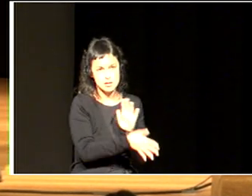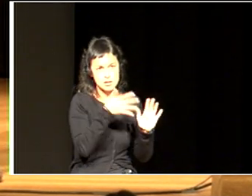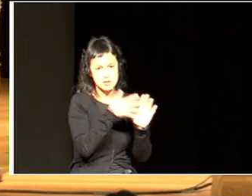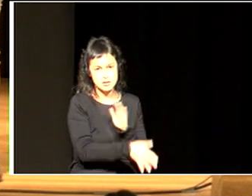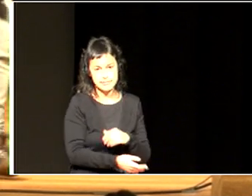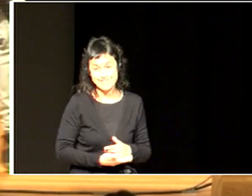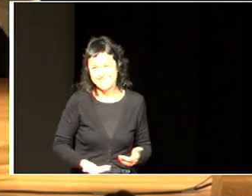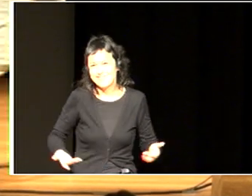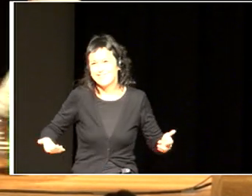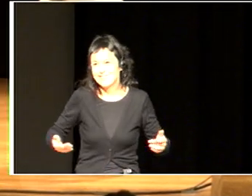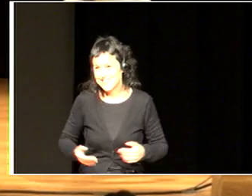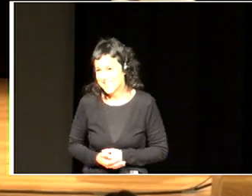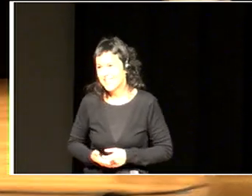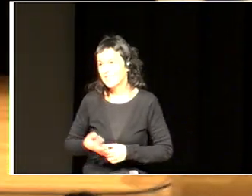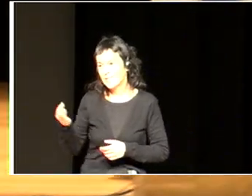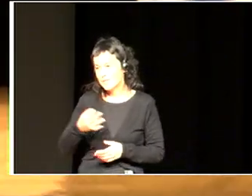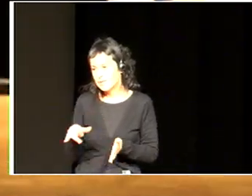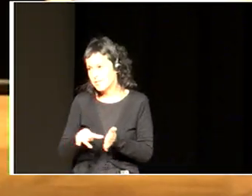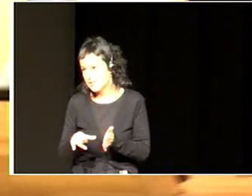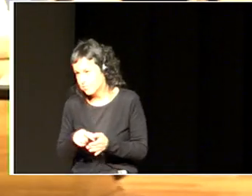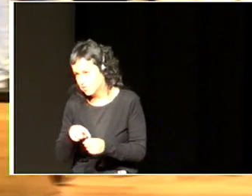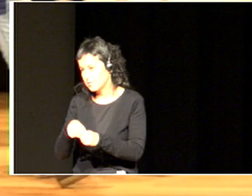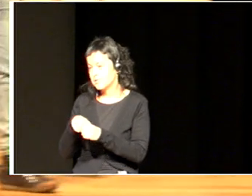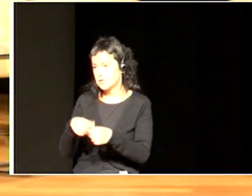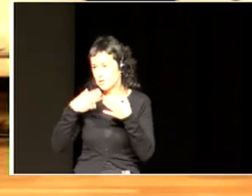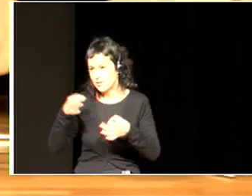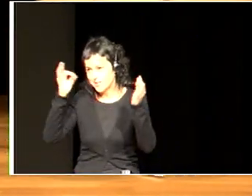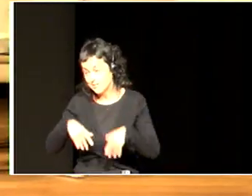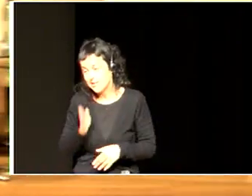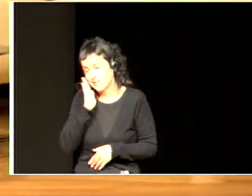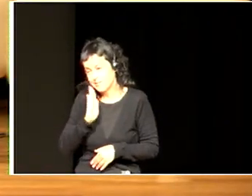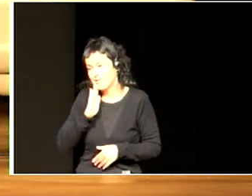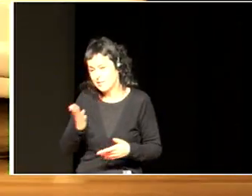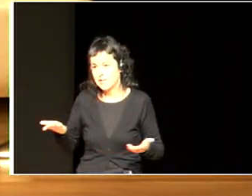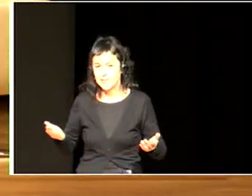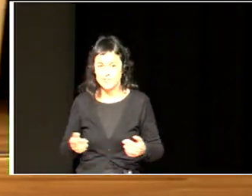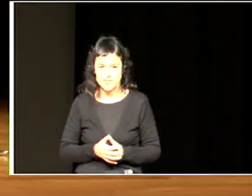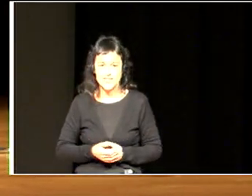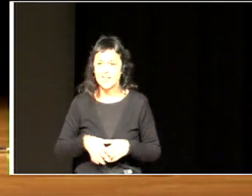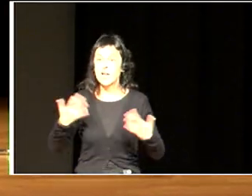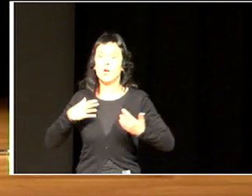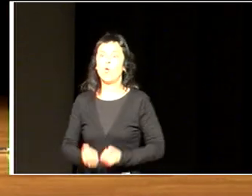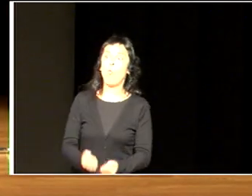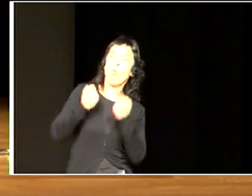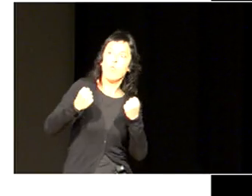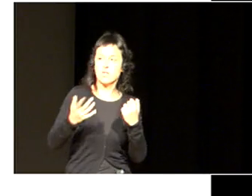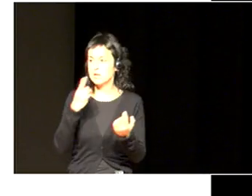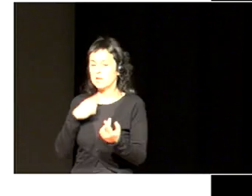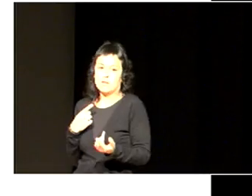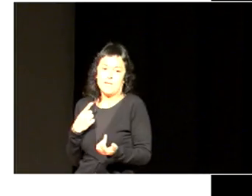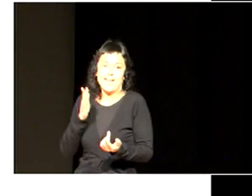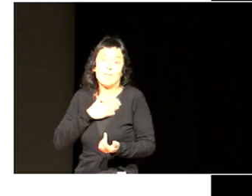claro tienes que ser cercana solidaria insegura y claro tierna después de todo esto no vas a ser heavy claro no puedes